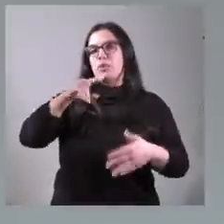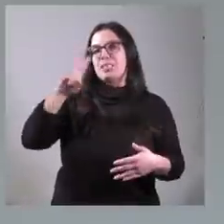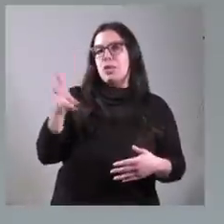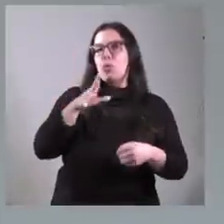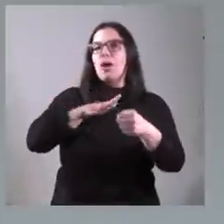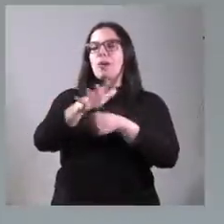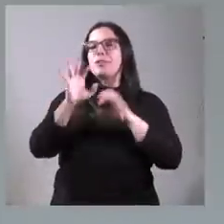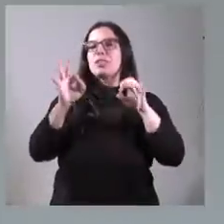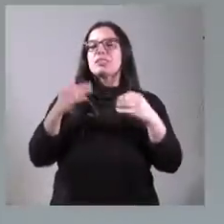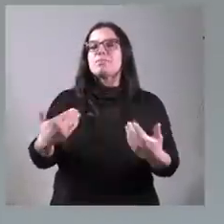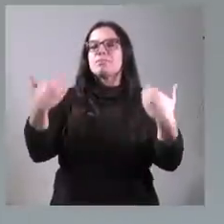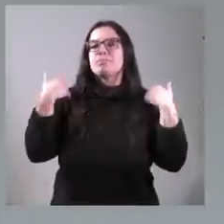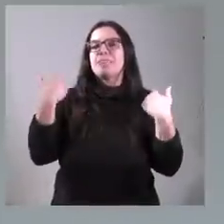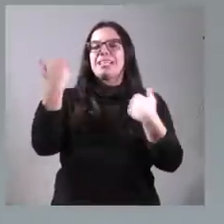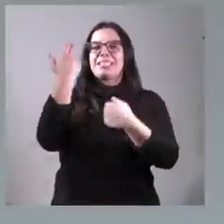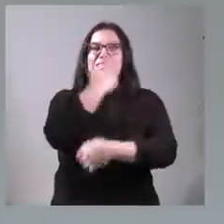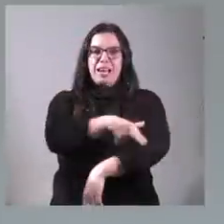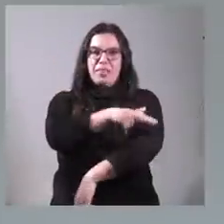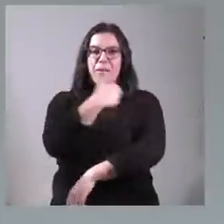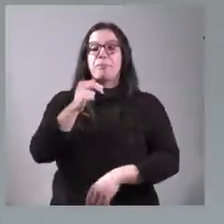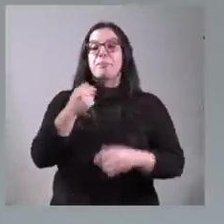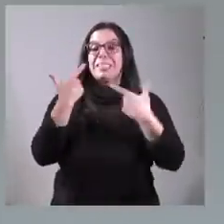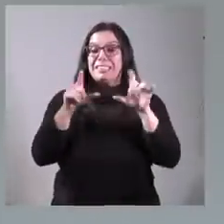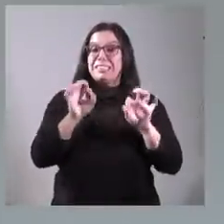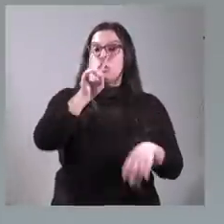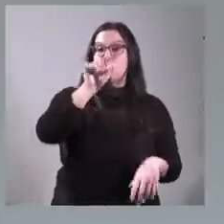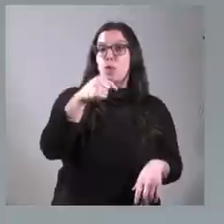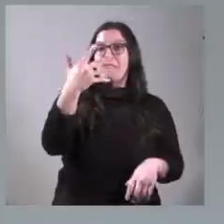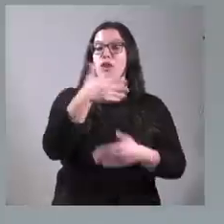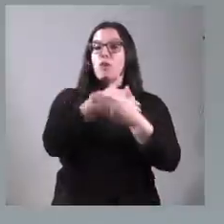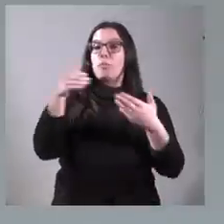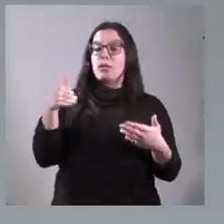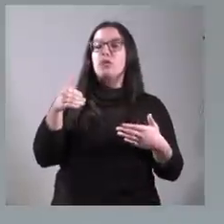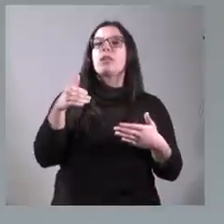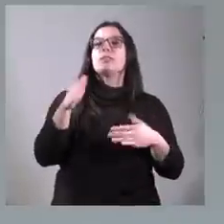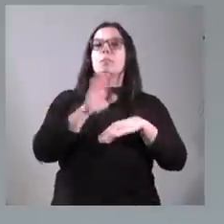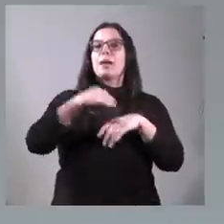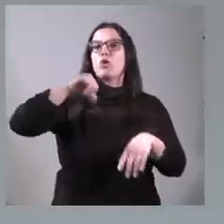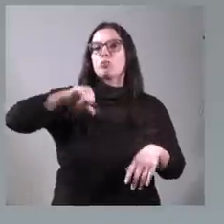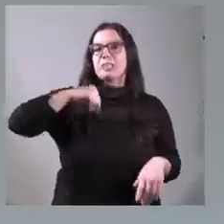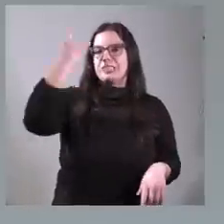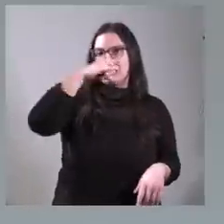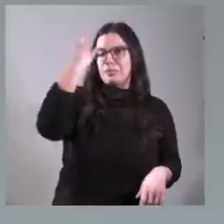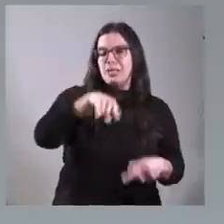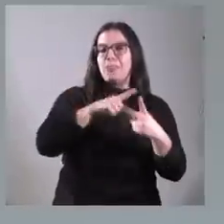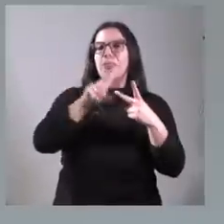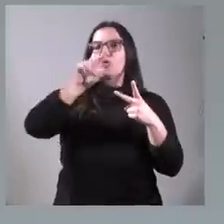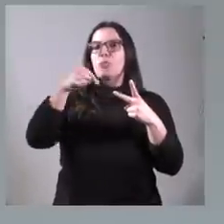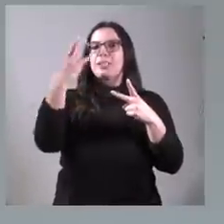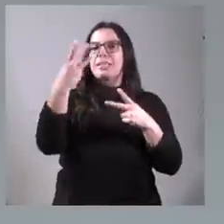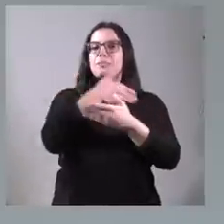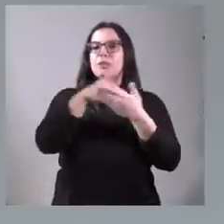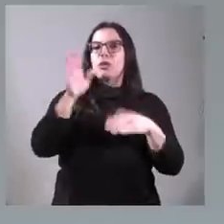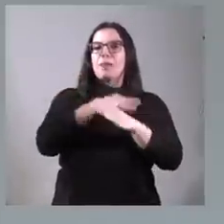ámbito las competencias de sanidad 2,5 millones para el complejo asistencial de Salamanca 2,3 millones para